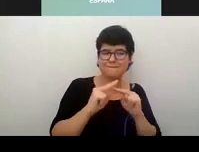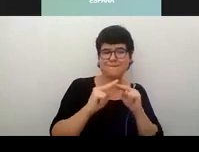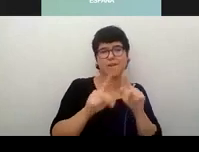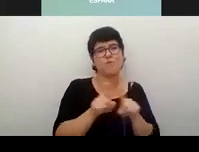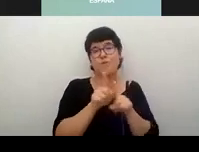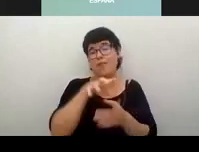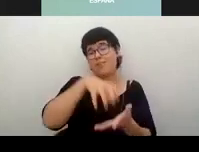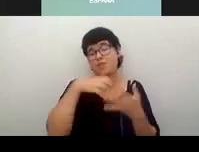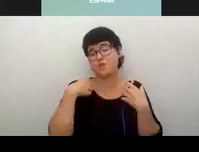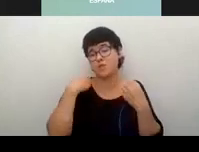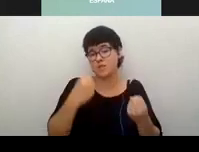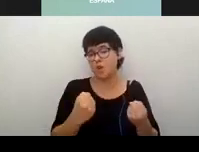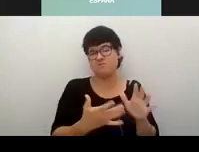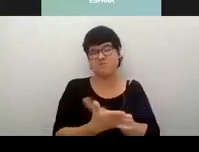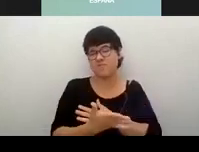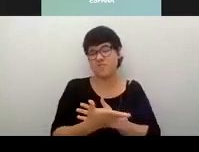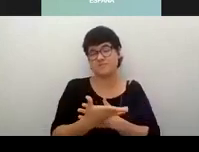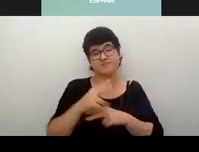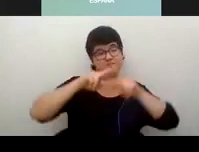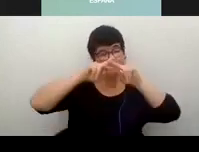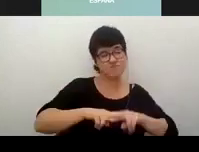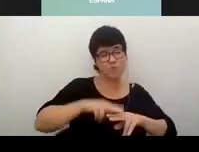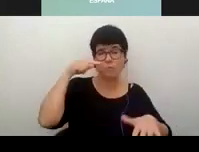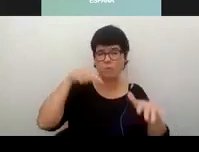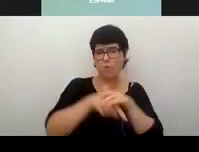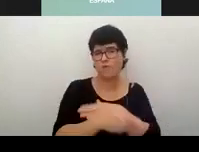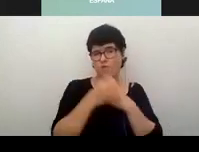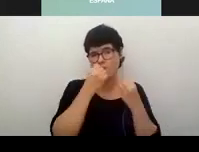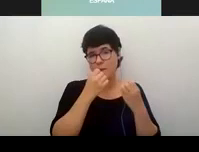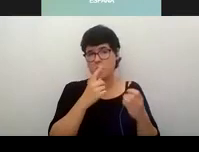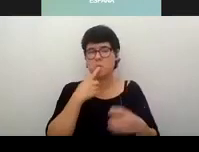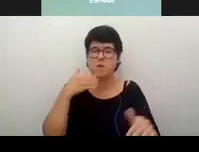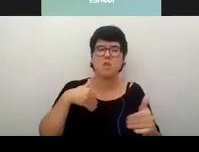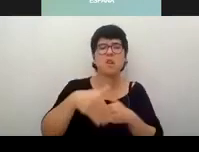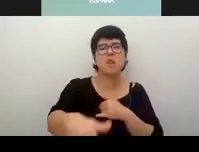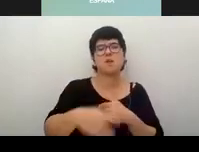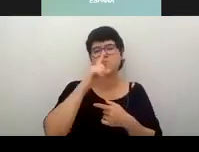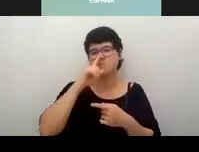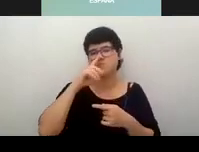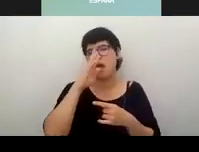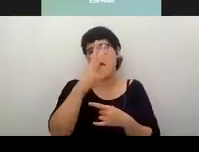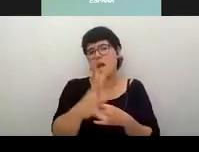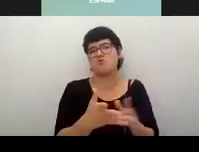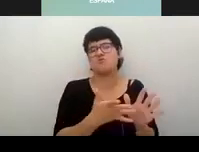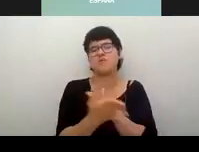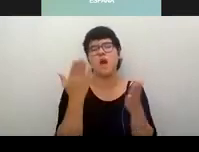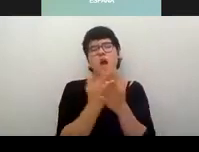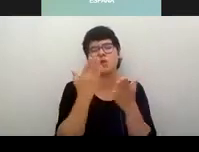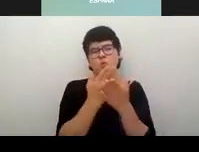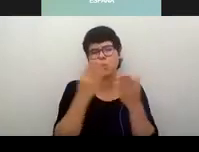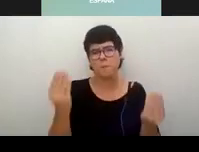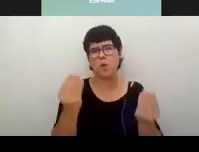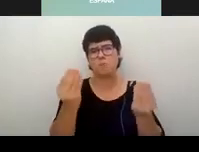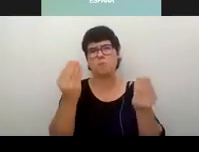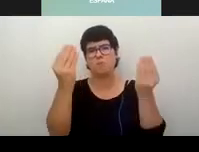de salud. Seguramente de aquí a unos años esta situación cambiará, probablemente cuando se conozcan más estudios y demás, yo creo que nos